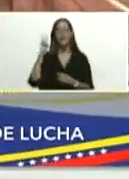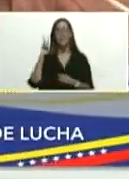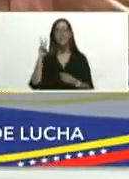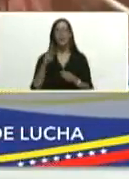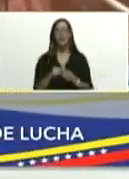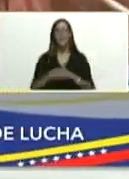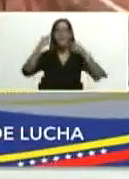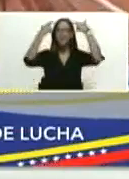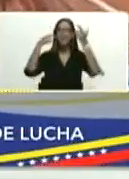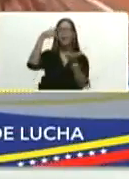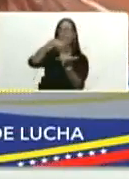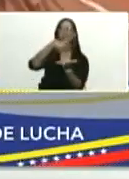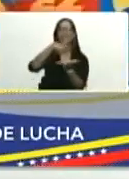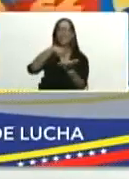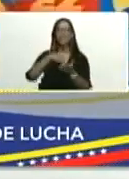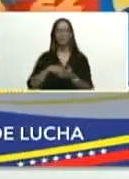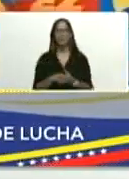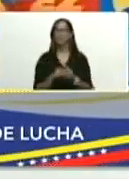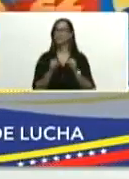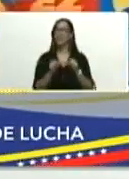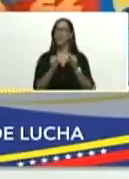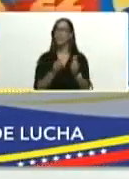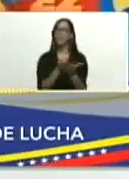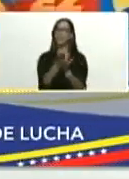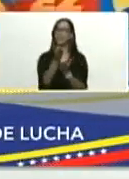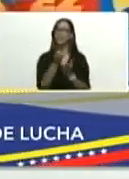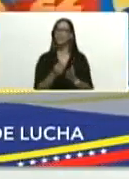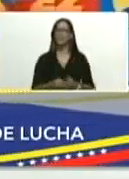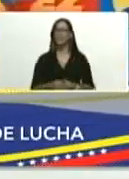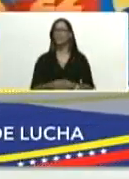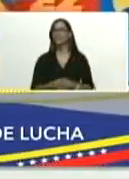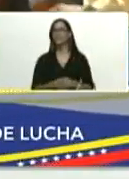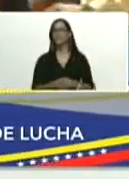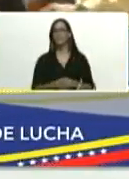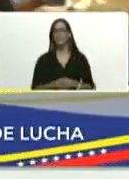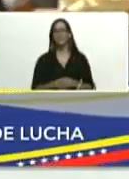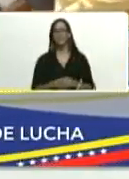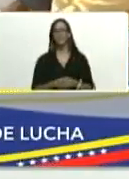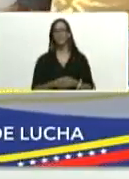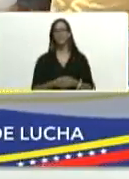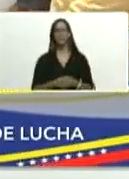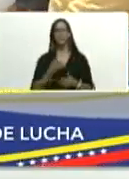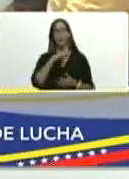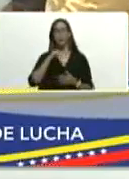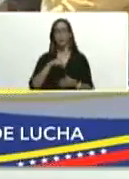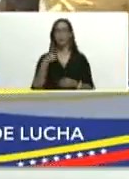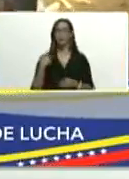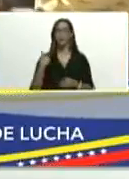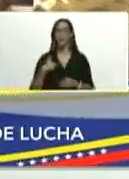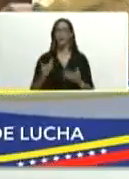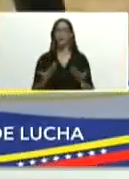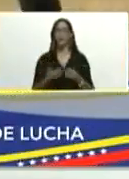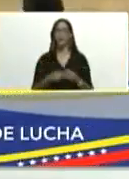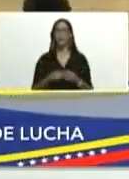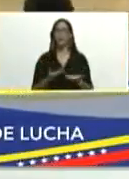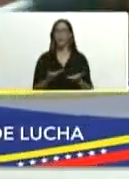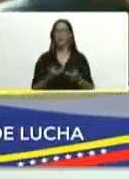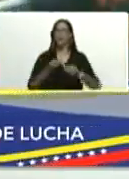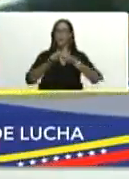el Chávez presente y siempre consecuente por eso nosotros tenemos que cultivar